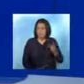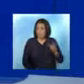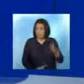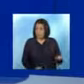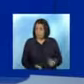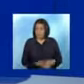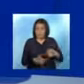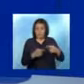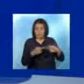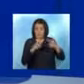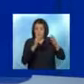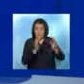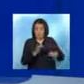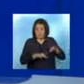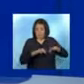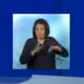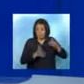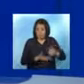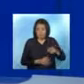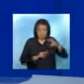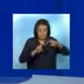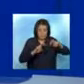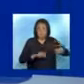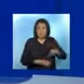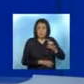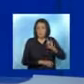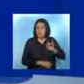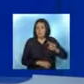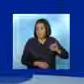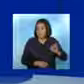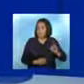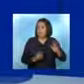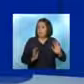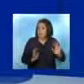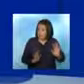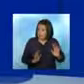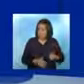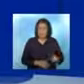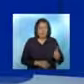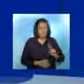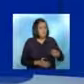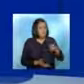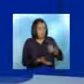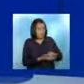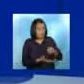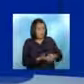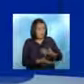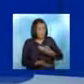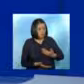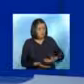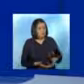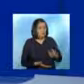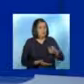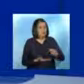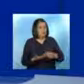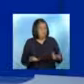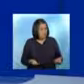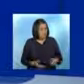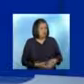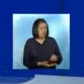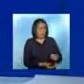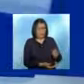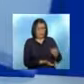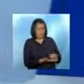personajes de la farándula son investigados por la SUNAT por presunta evasión de impuestos y crecimiento injustificado del